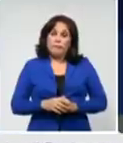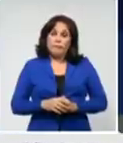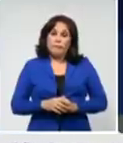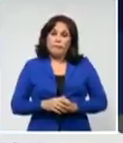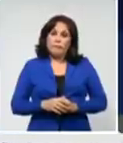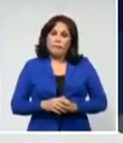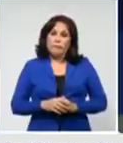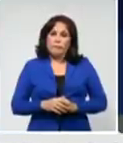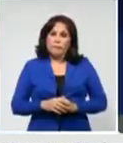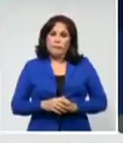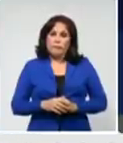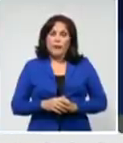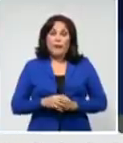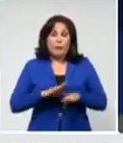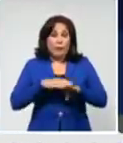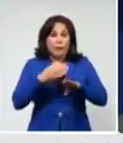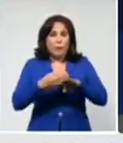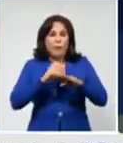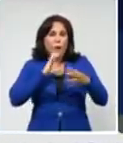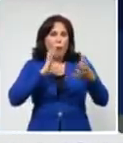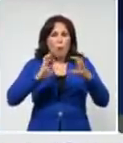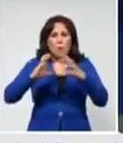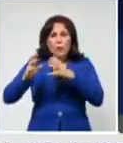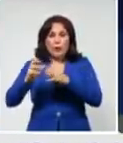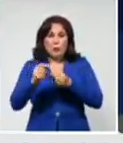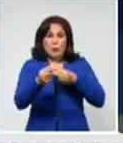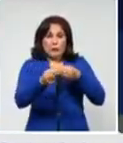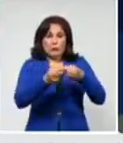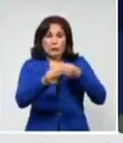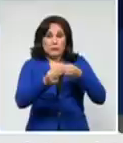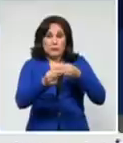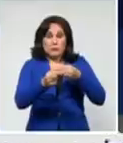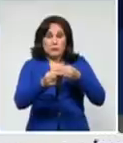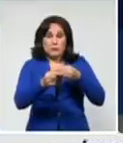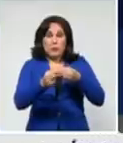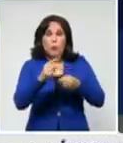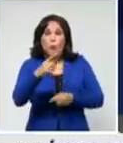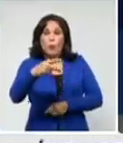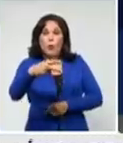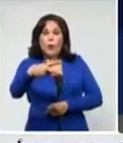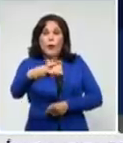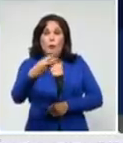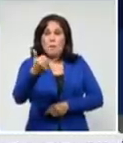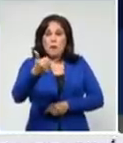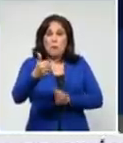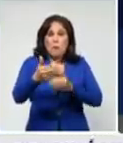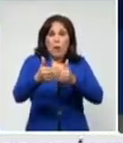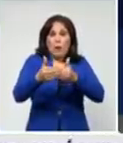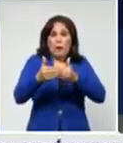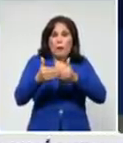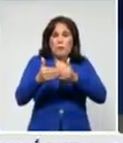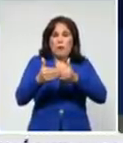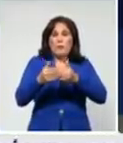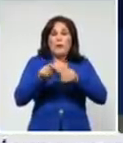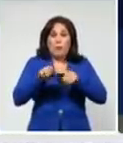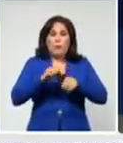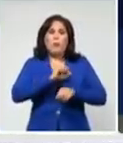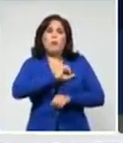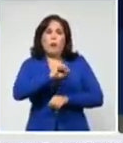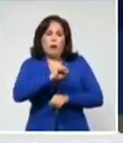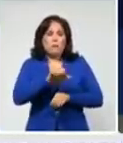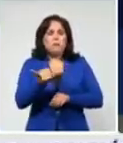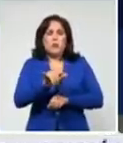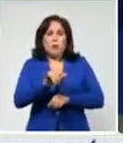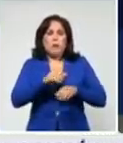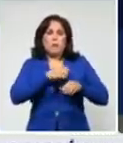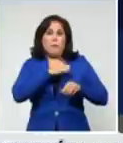tuvo muchas complicaciones en un corto periodo de tiempo, de forma tal que ya realizó un paro cardiorrespiratorio,